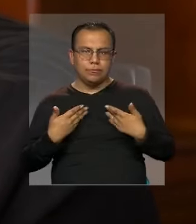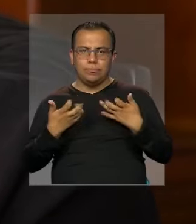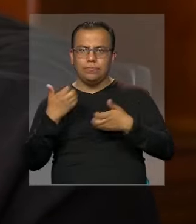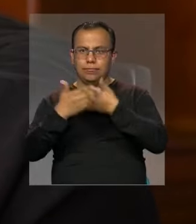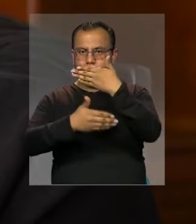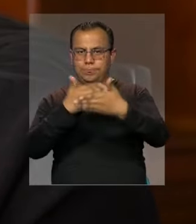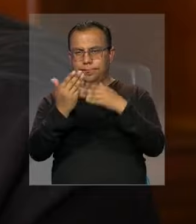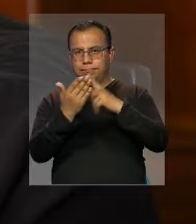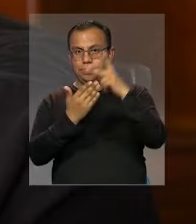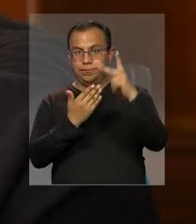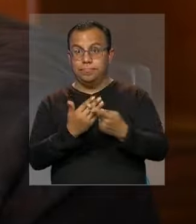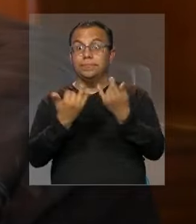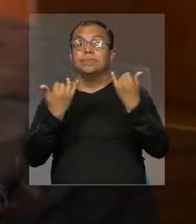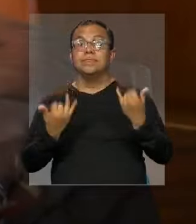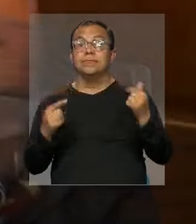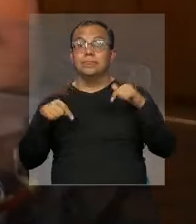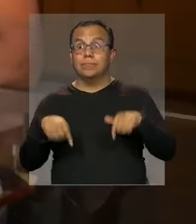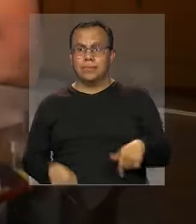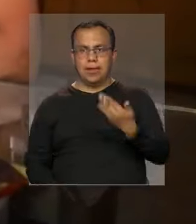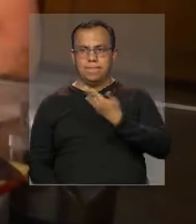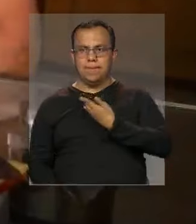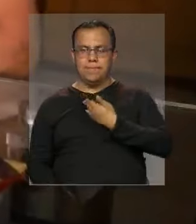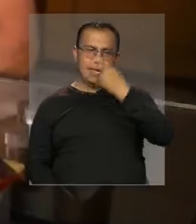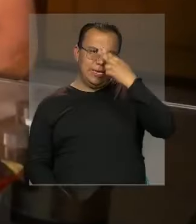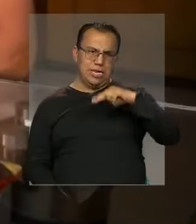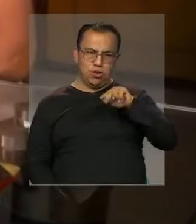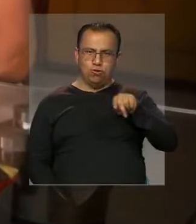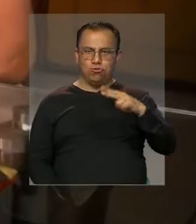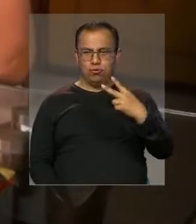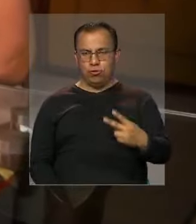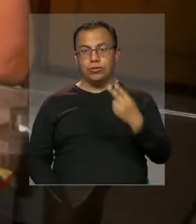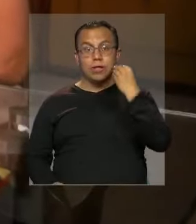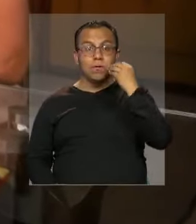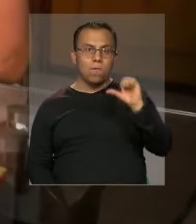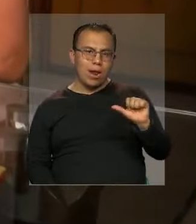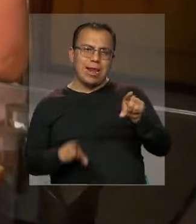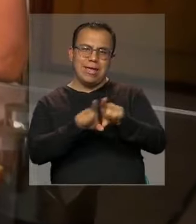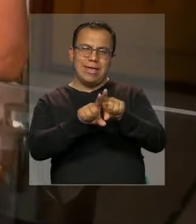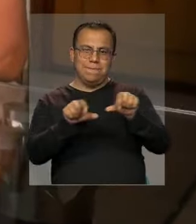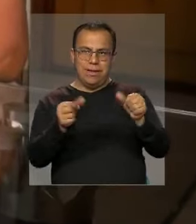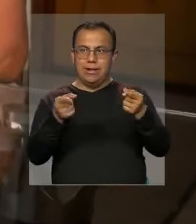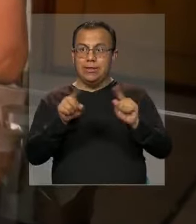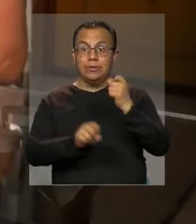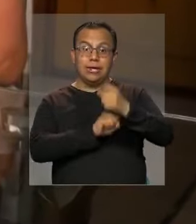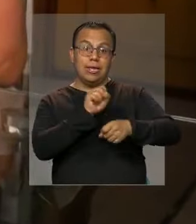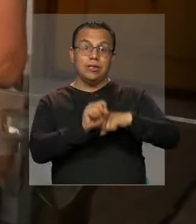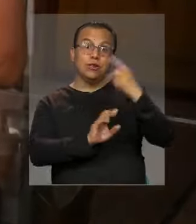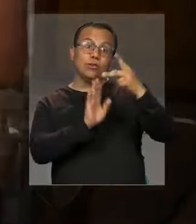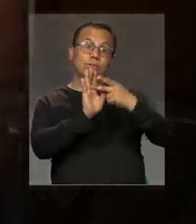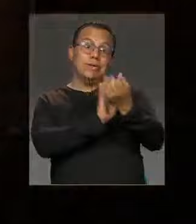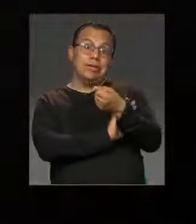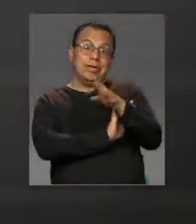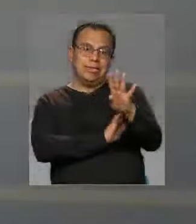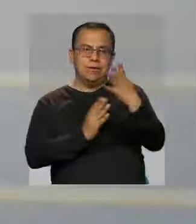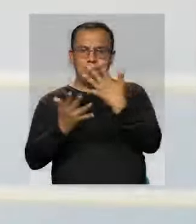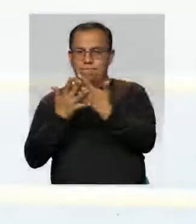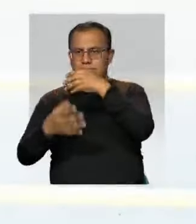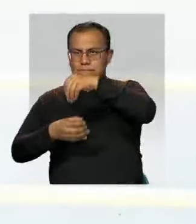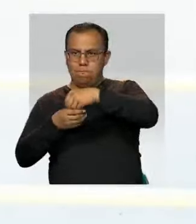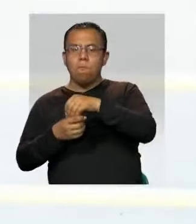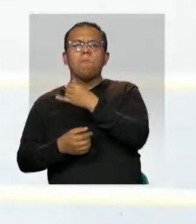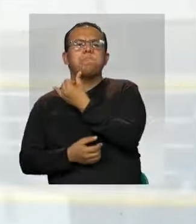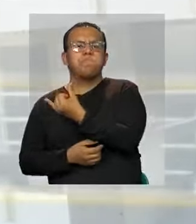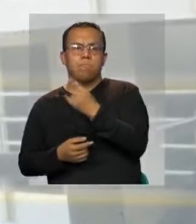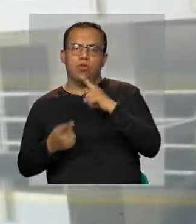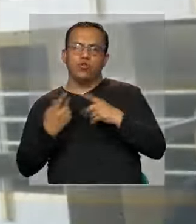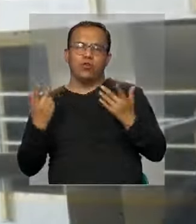proyectos. Liliana Romero es madre de 2 hijos, abuela y hermana. En 2014 ingresó a la cárcel El Buen Pastor,